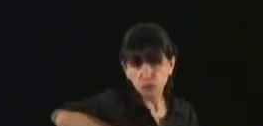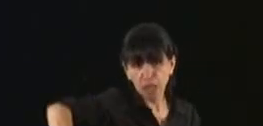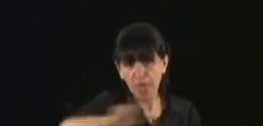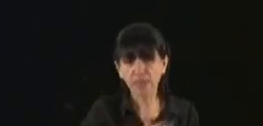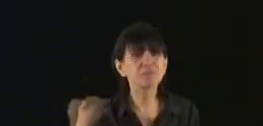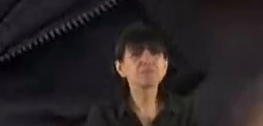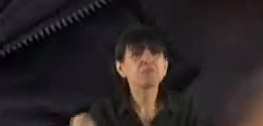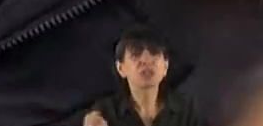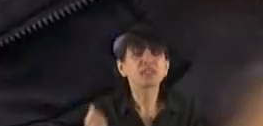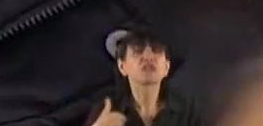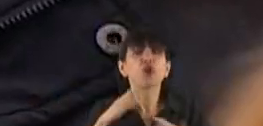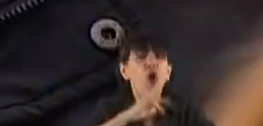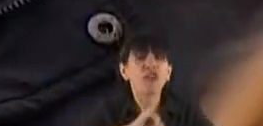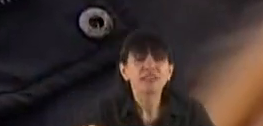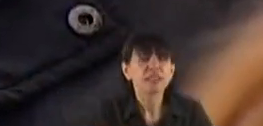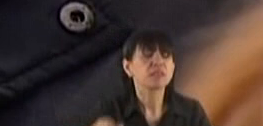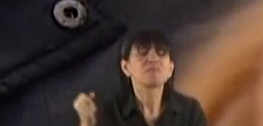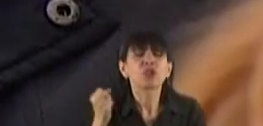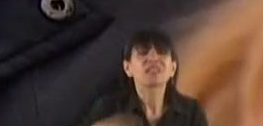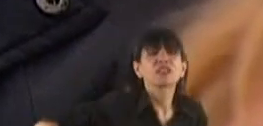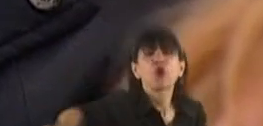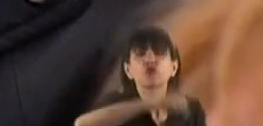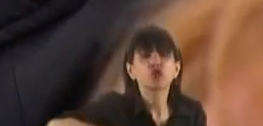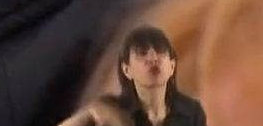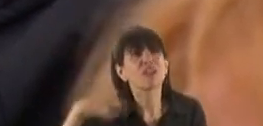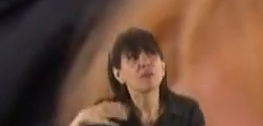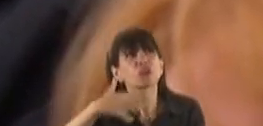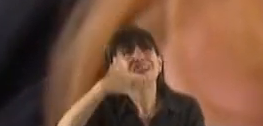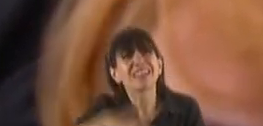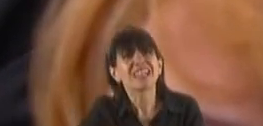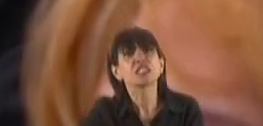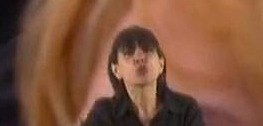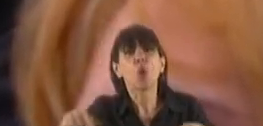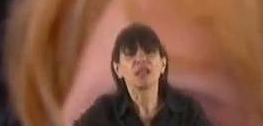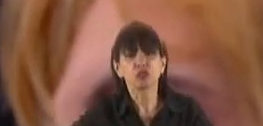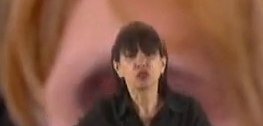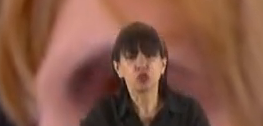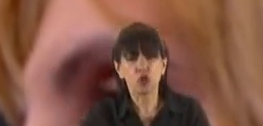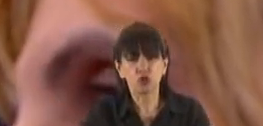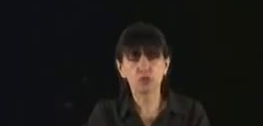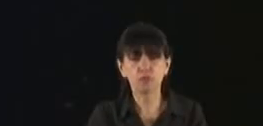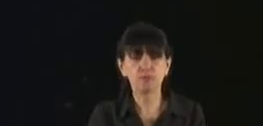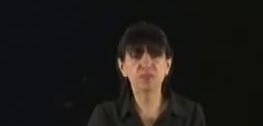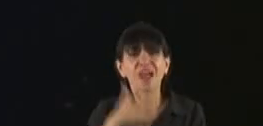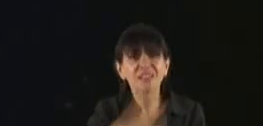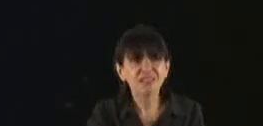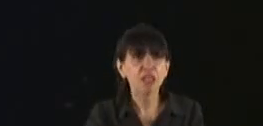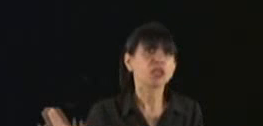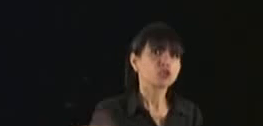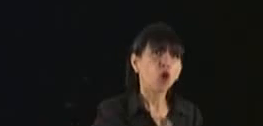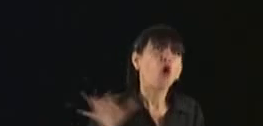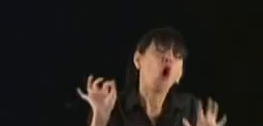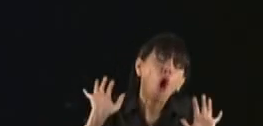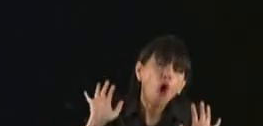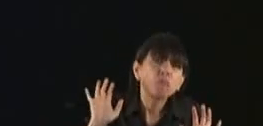estamos viviendo, entiendan lo que estamos pasando, entiendan que todos, o muchos, millones